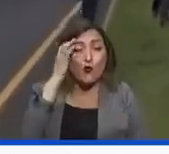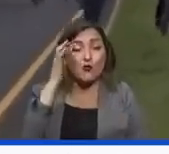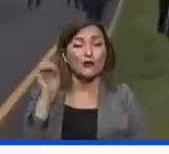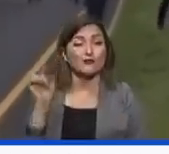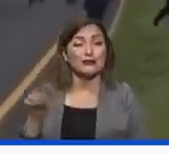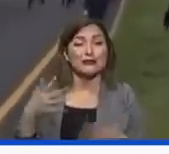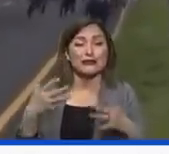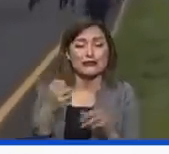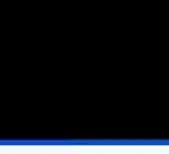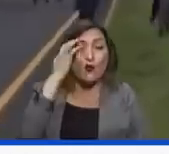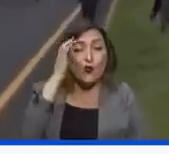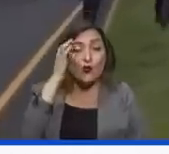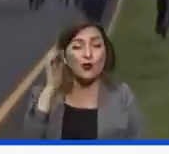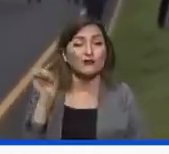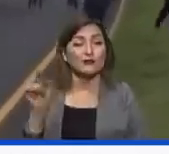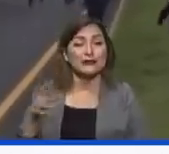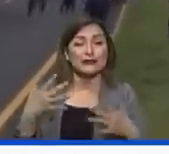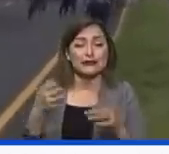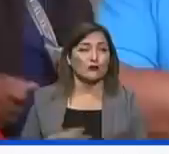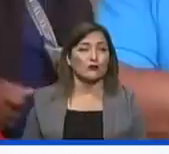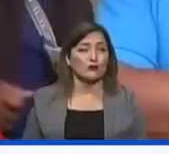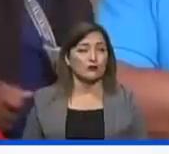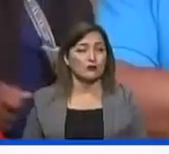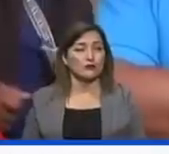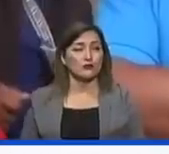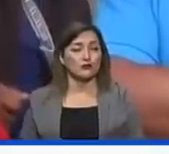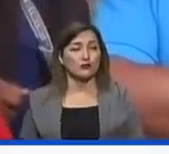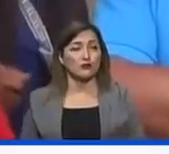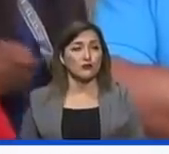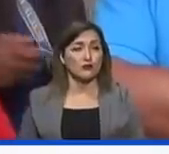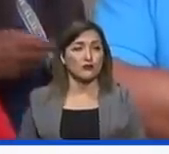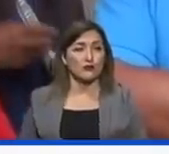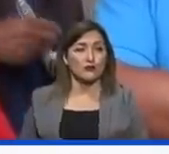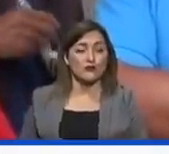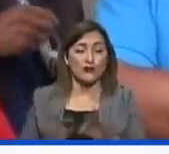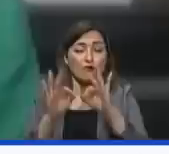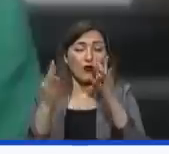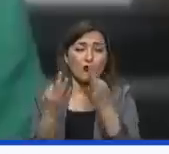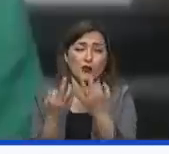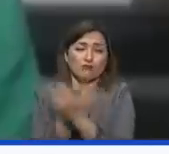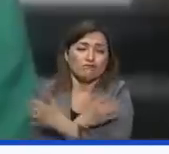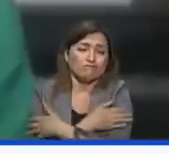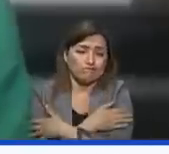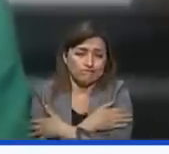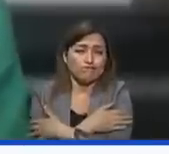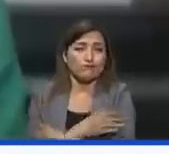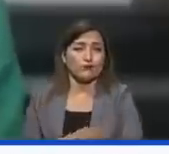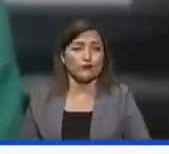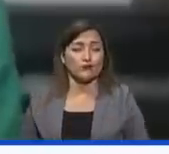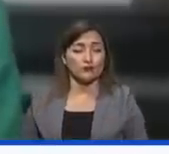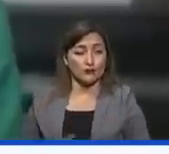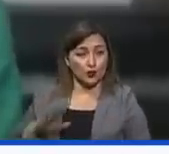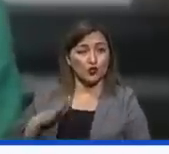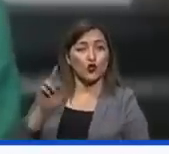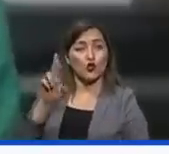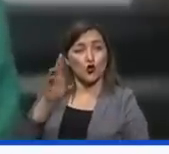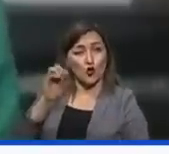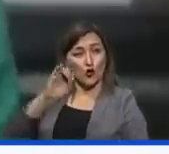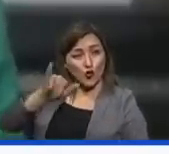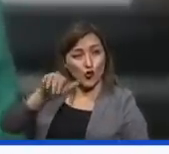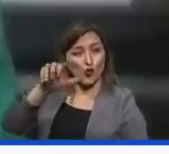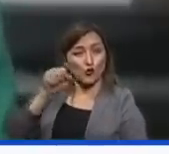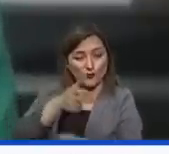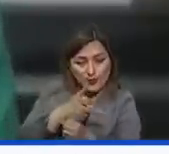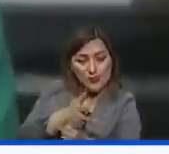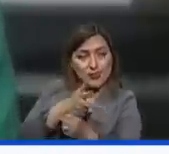se mostró preocupada por la extrema violencia que ha habido durante estas jornadas pues los miembros de la policía han sido atacados y hay